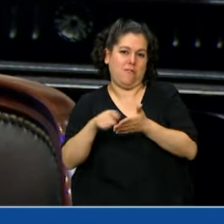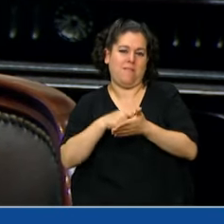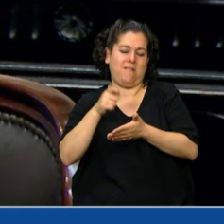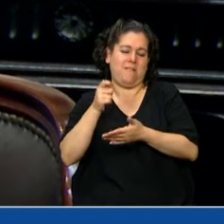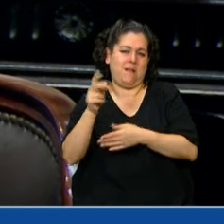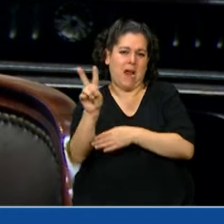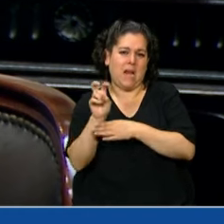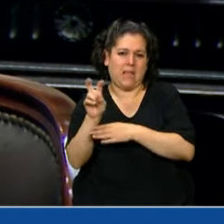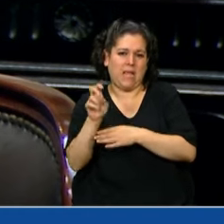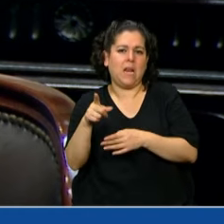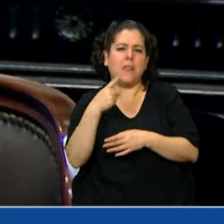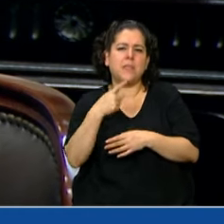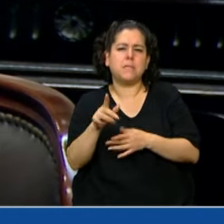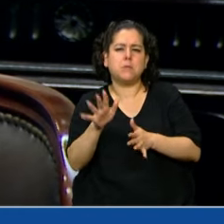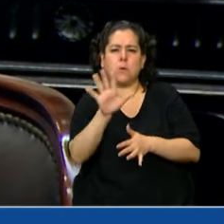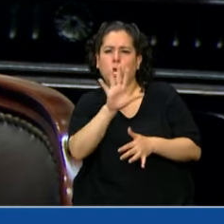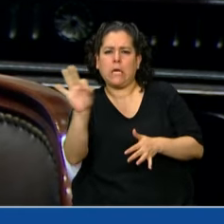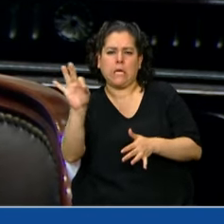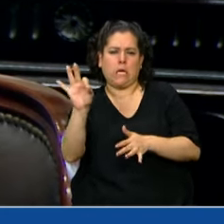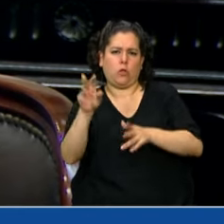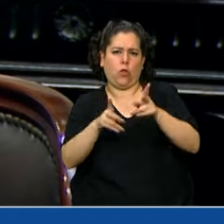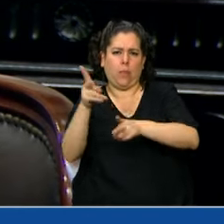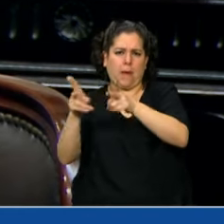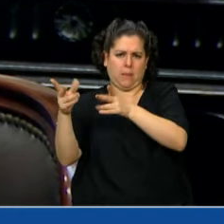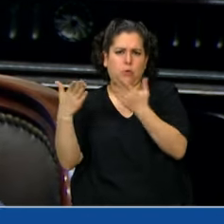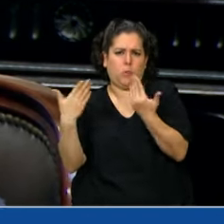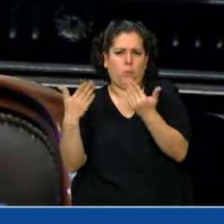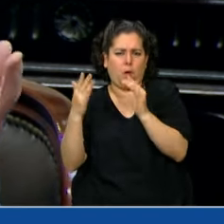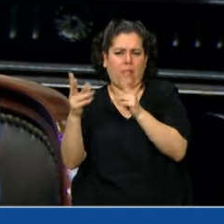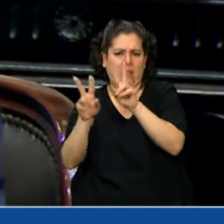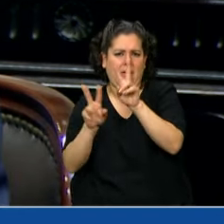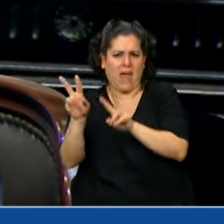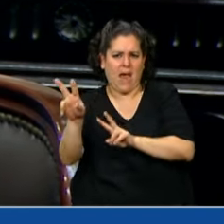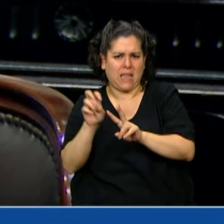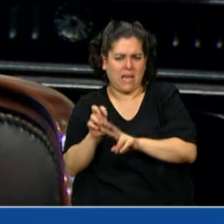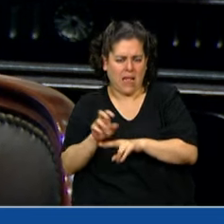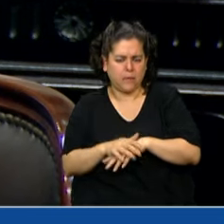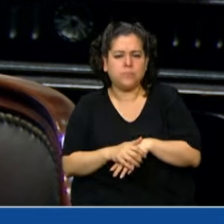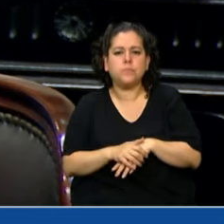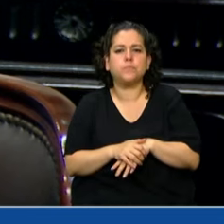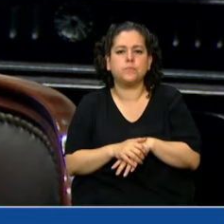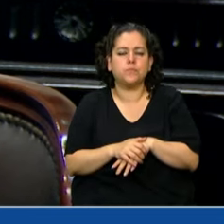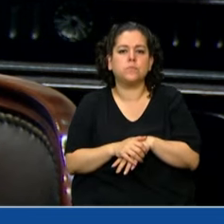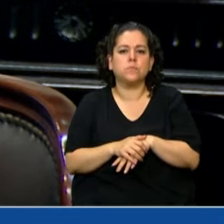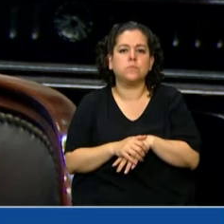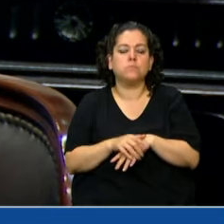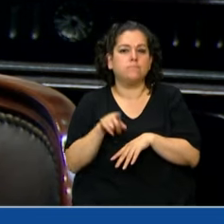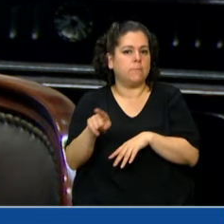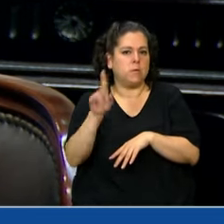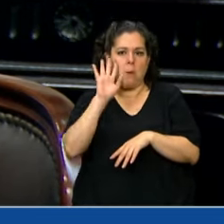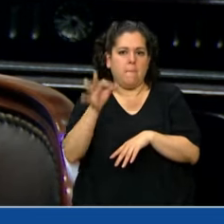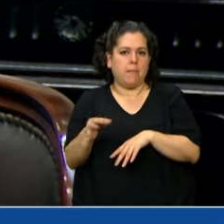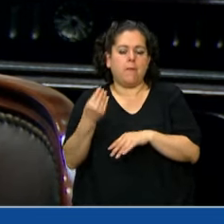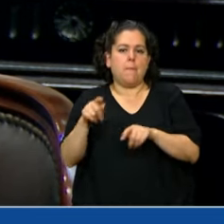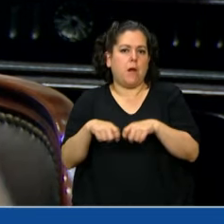hoy por hoy está en el orden de las 500 unidades esto Es evidente que perjudica a los